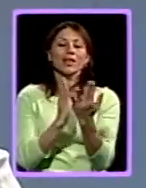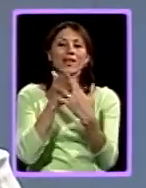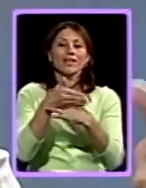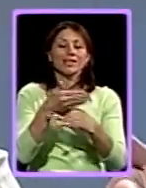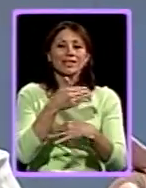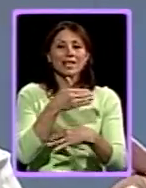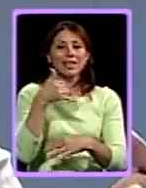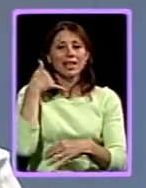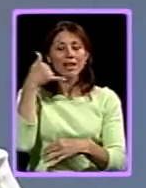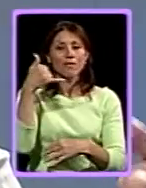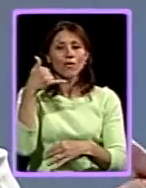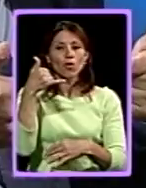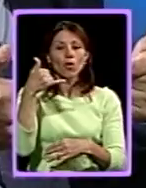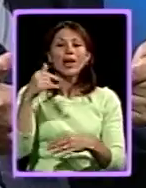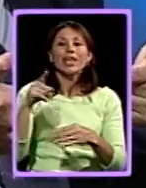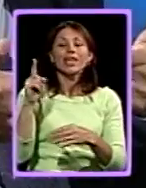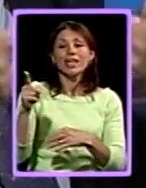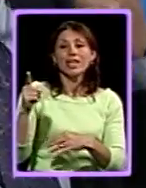Dewey, que fue el que perdió,